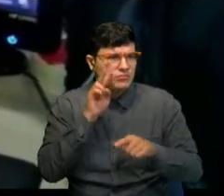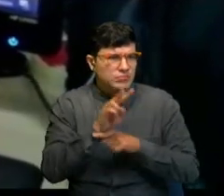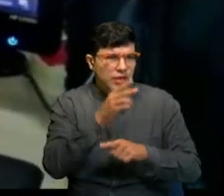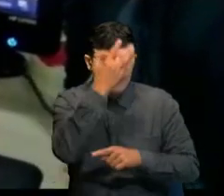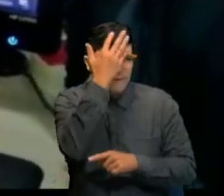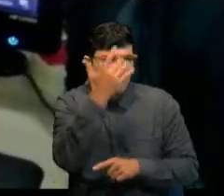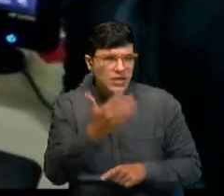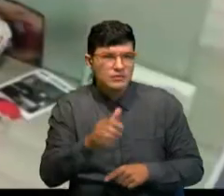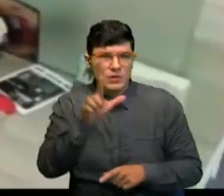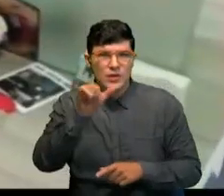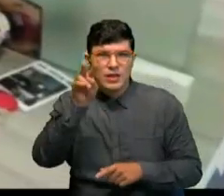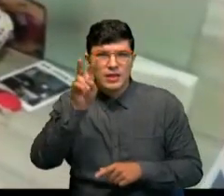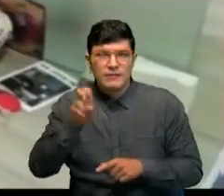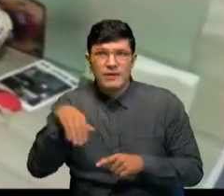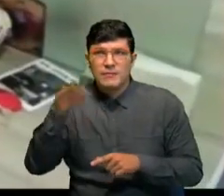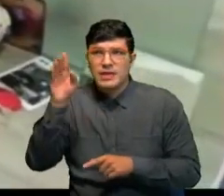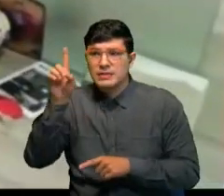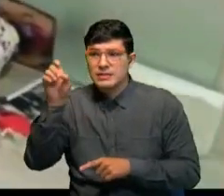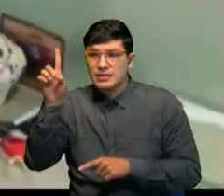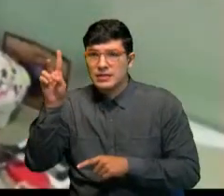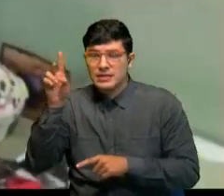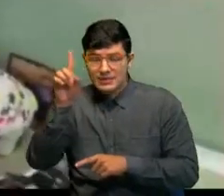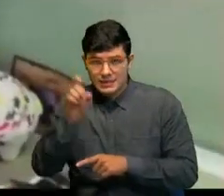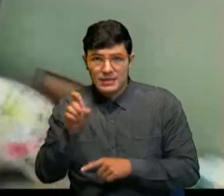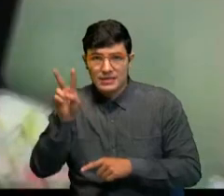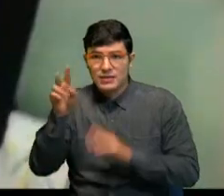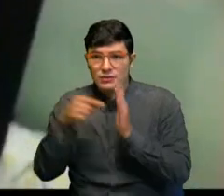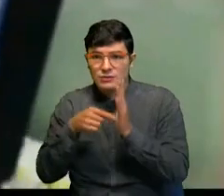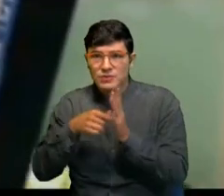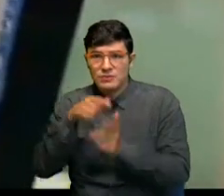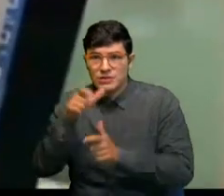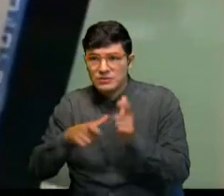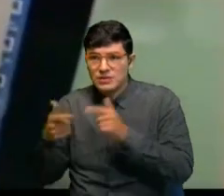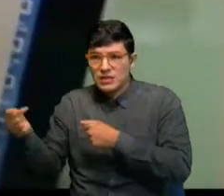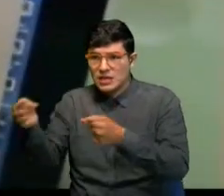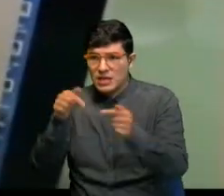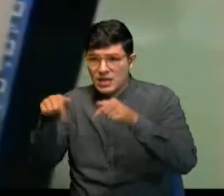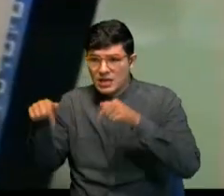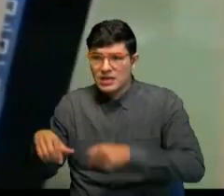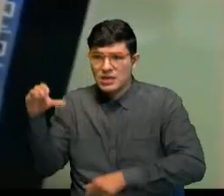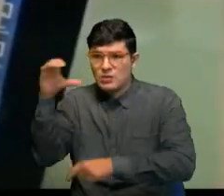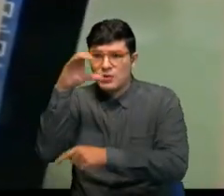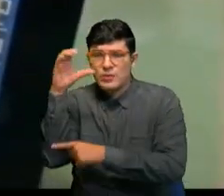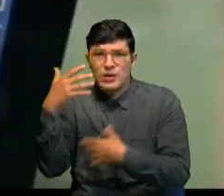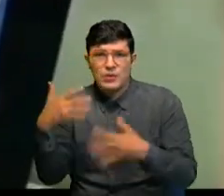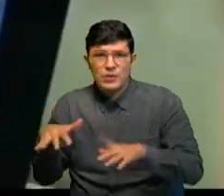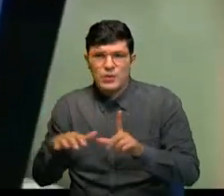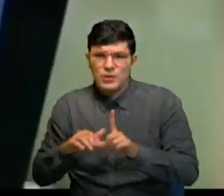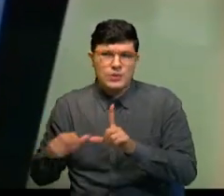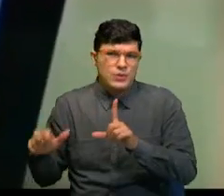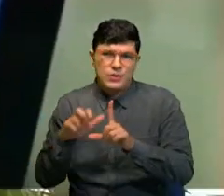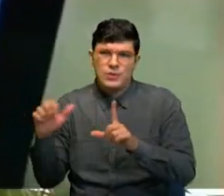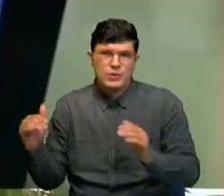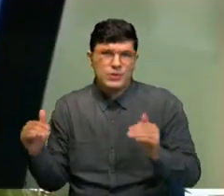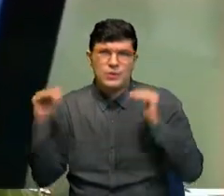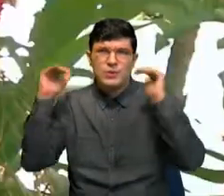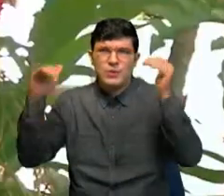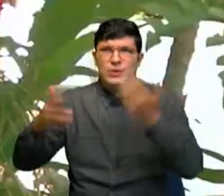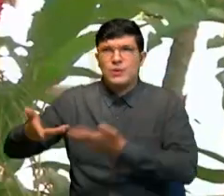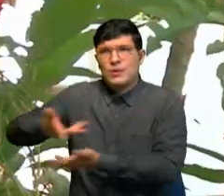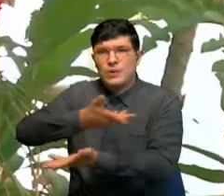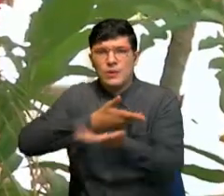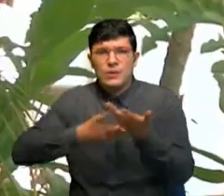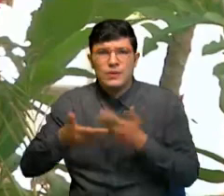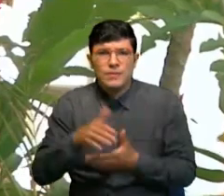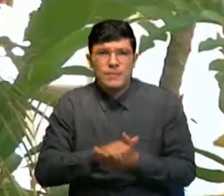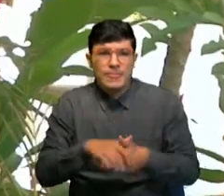facebook live más de 62.000 espectadores dan cuenta de que los debates en colombia toman un nuevo rumbo interactivo esto refleja